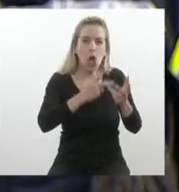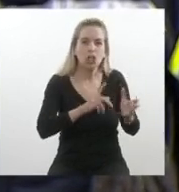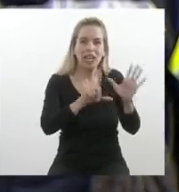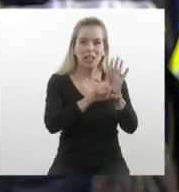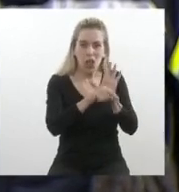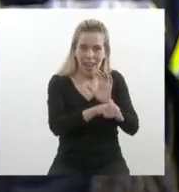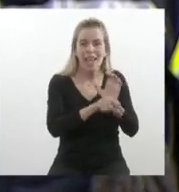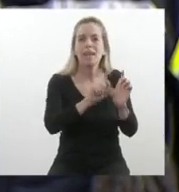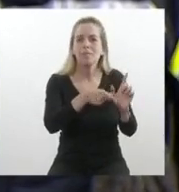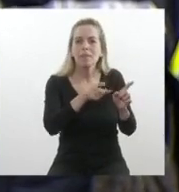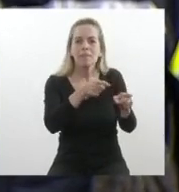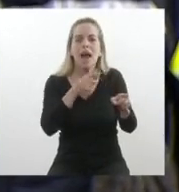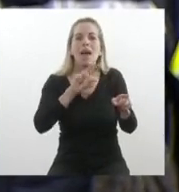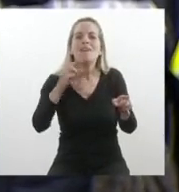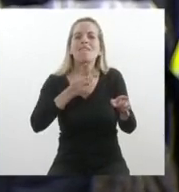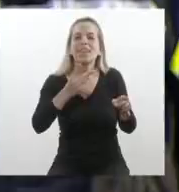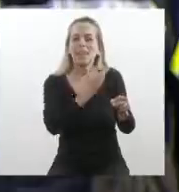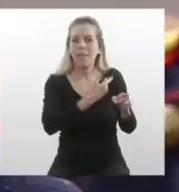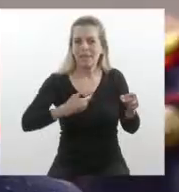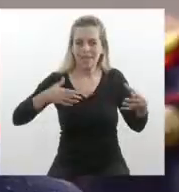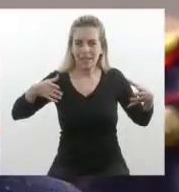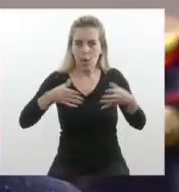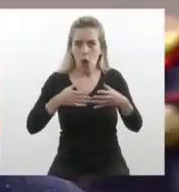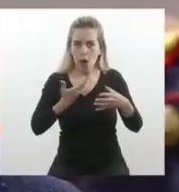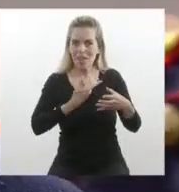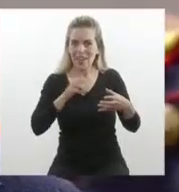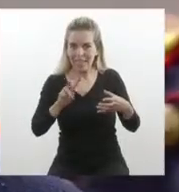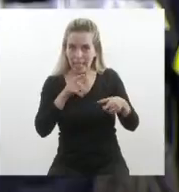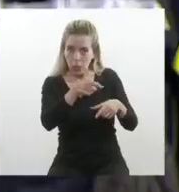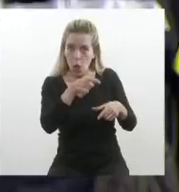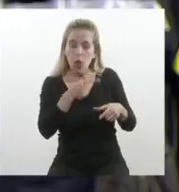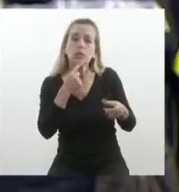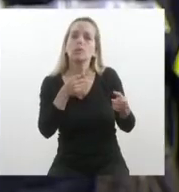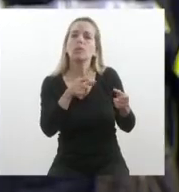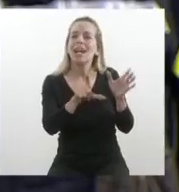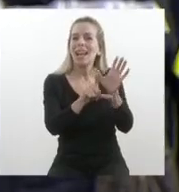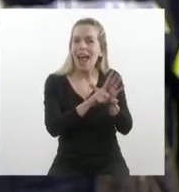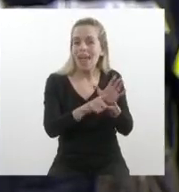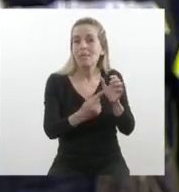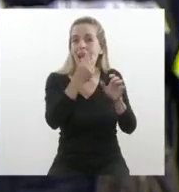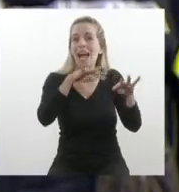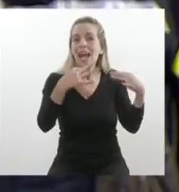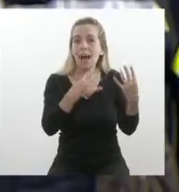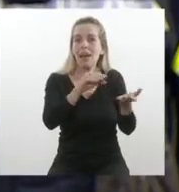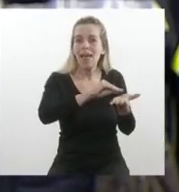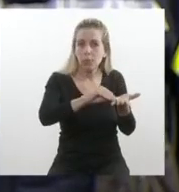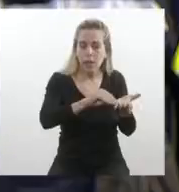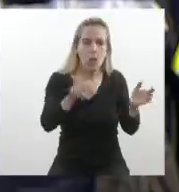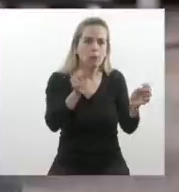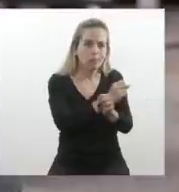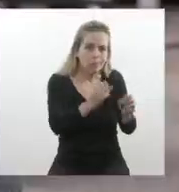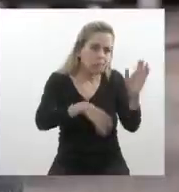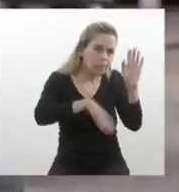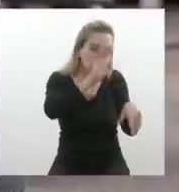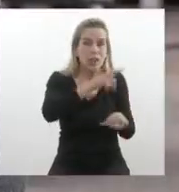Cecilia Moró, que es vicepresidenta de nuestro bloque y que contó con el apoyo de la mayoría del cuerpo legislativo, también